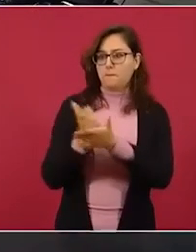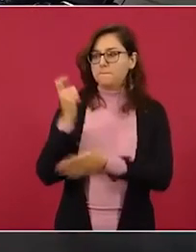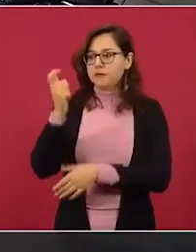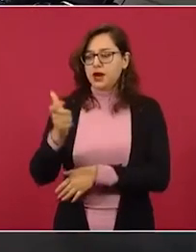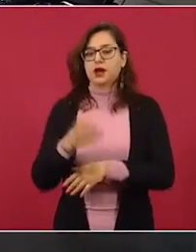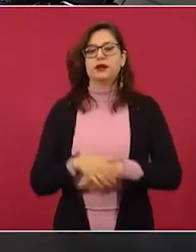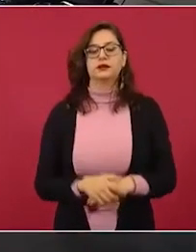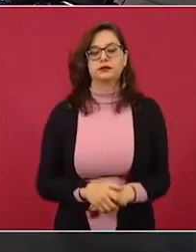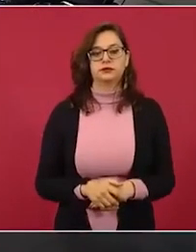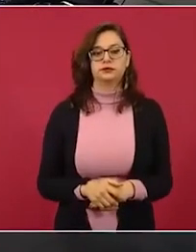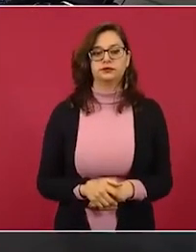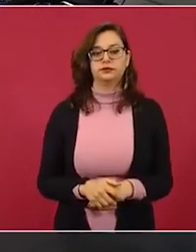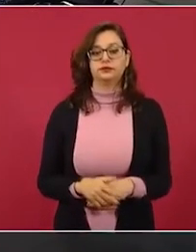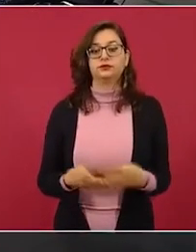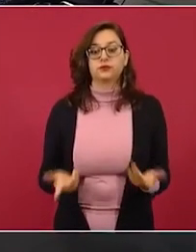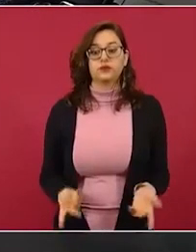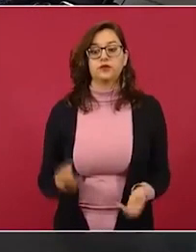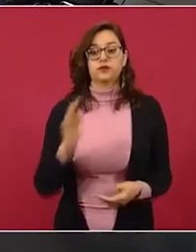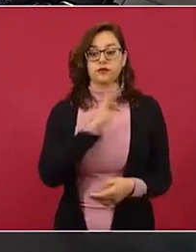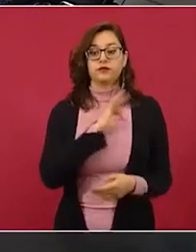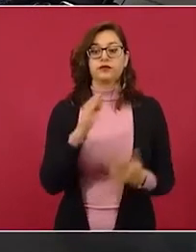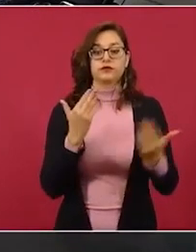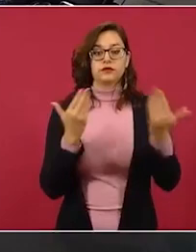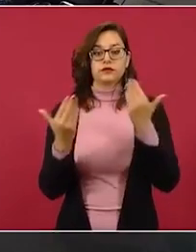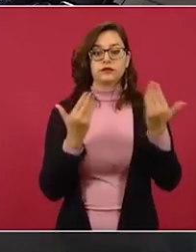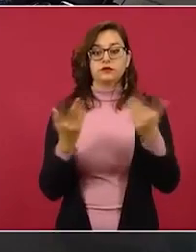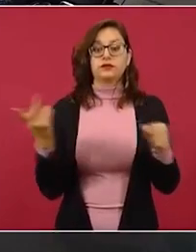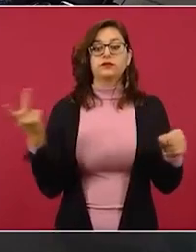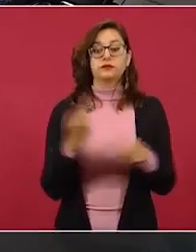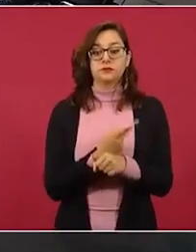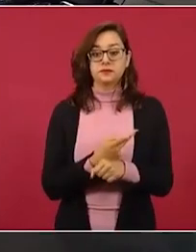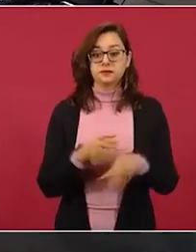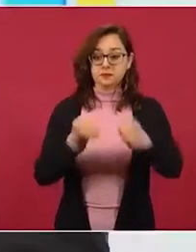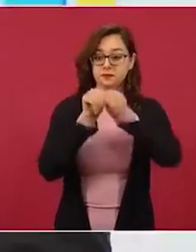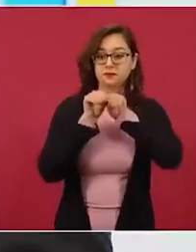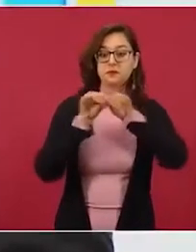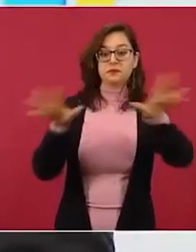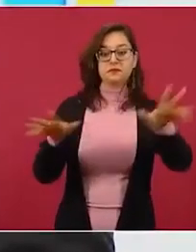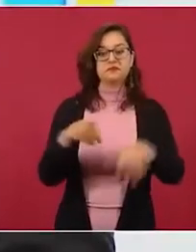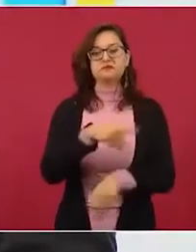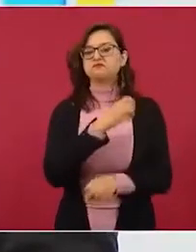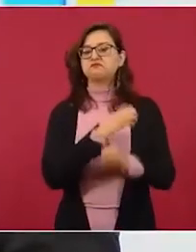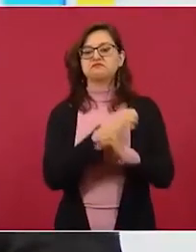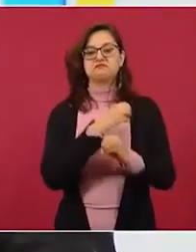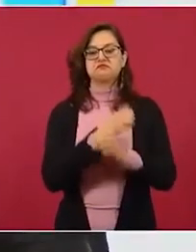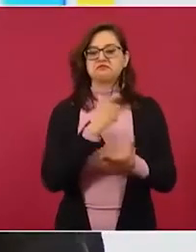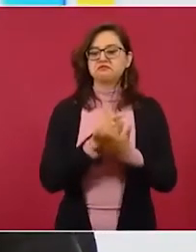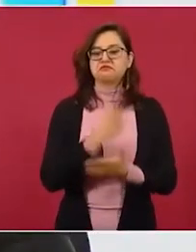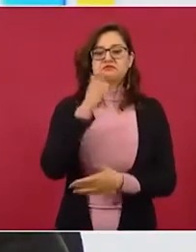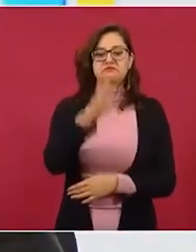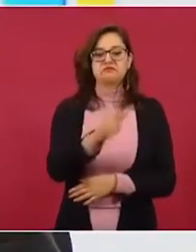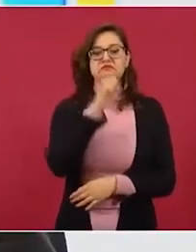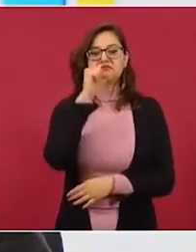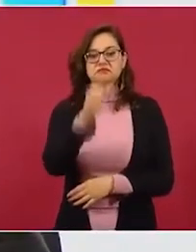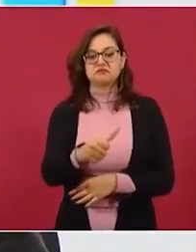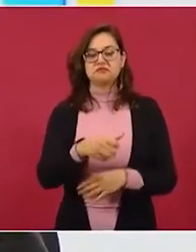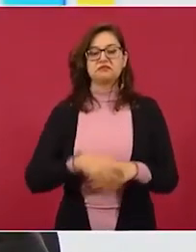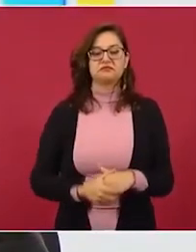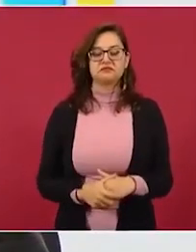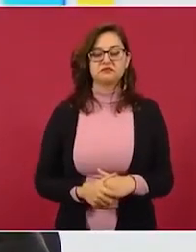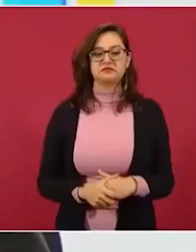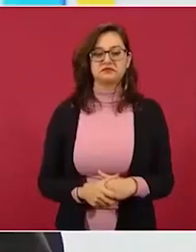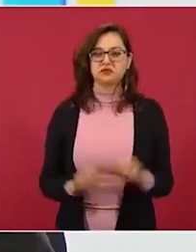Podemos estimar cuánto significa este no pago del transporte, y son 593 millones en el año